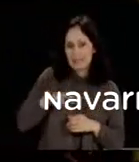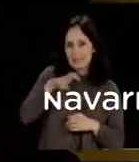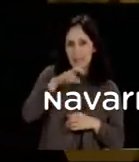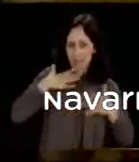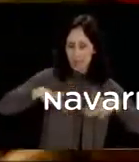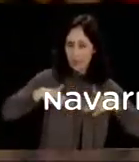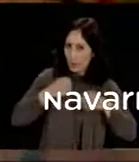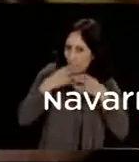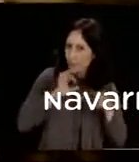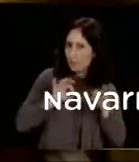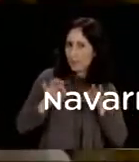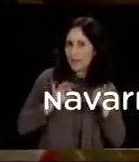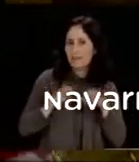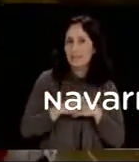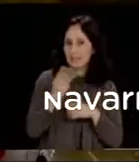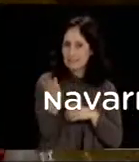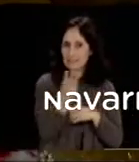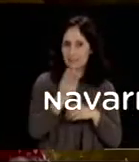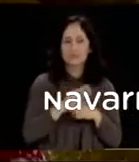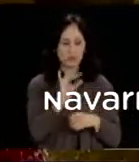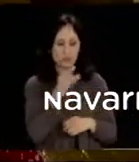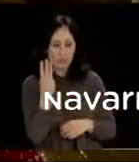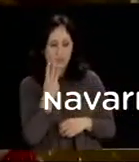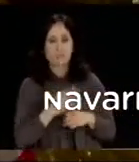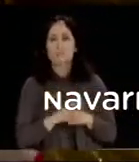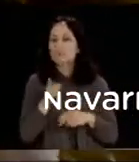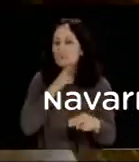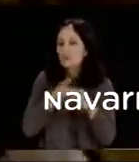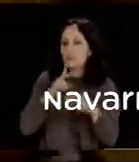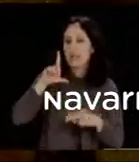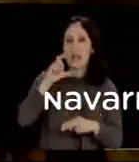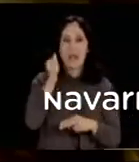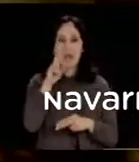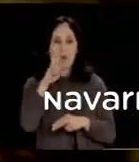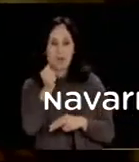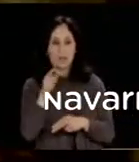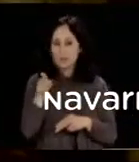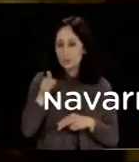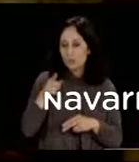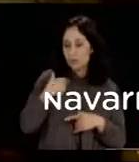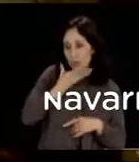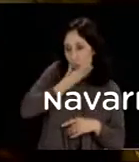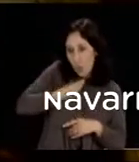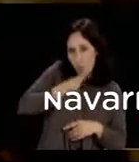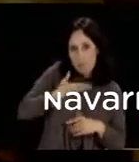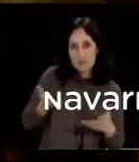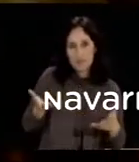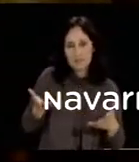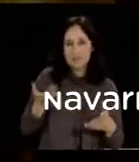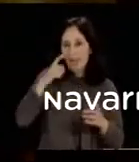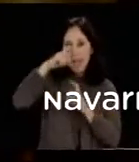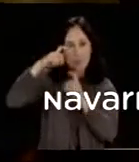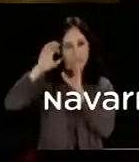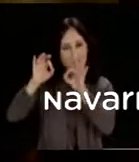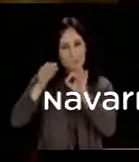bien preparadicas, ¿no? Las tres. Las tres. Oye, ¿tú cómo te llamas? Laura, veo que te has puesto súper guapa hoy, ¿no? ¿Todos los años te pones